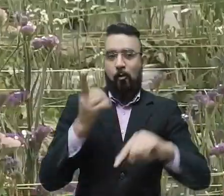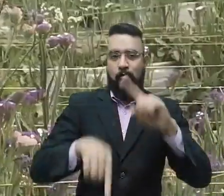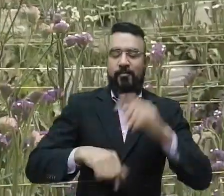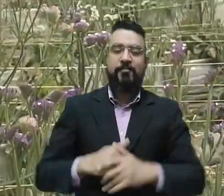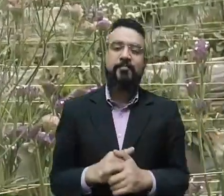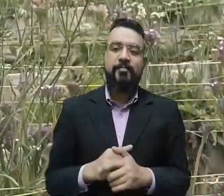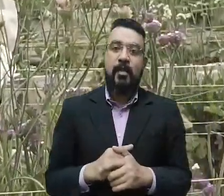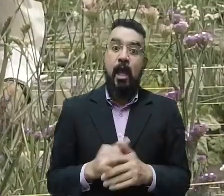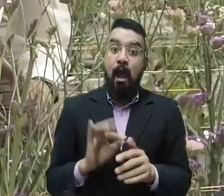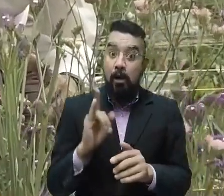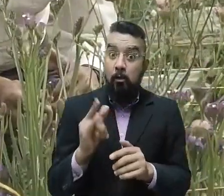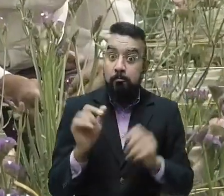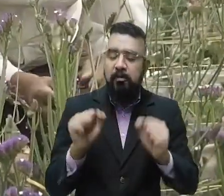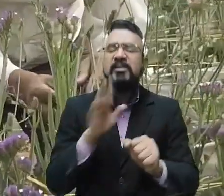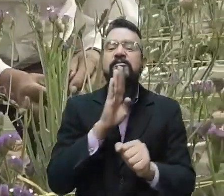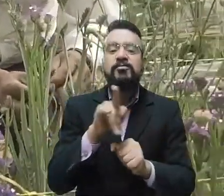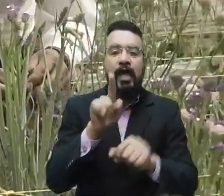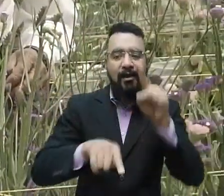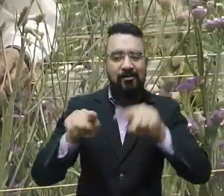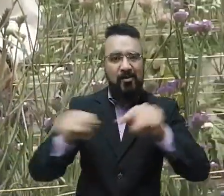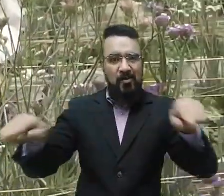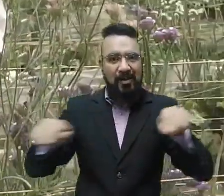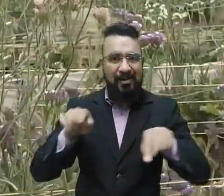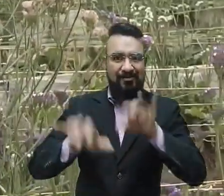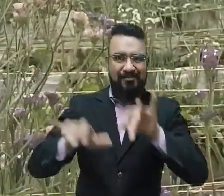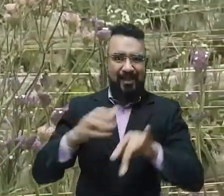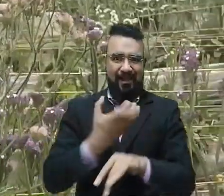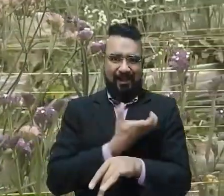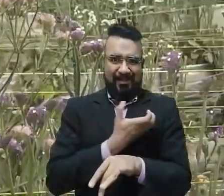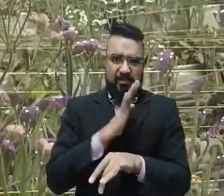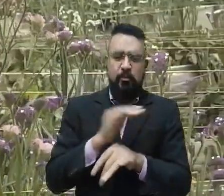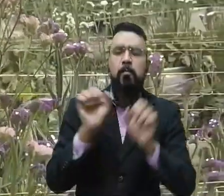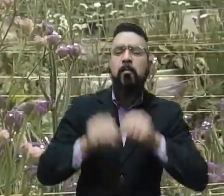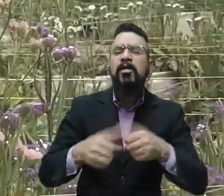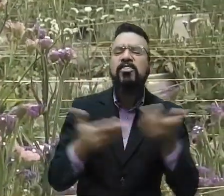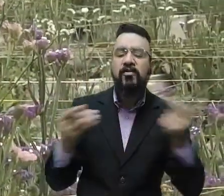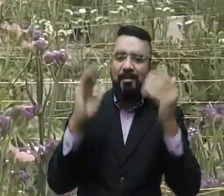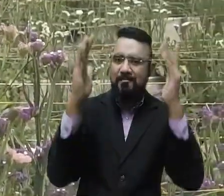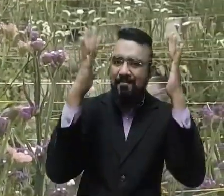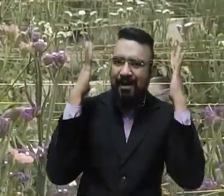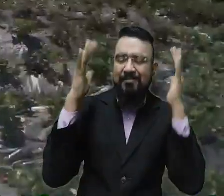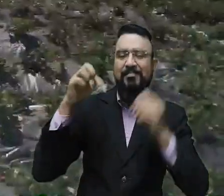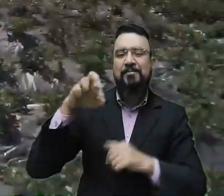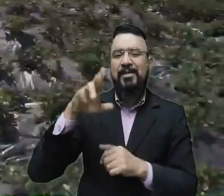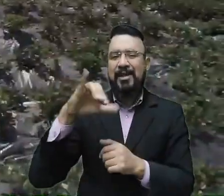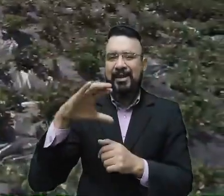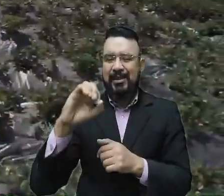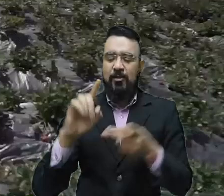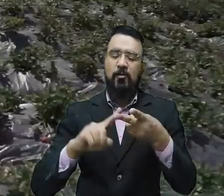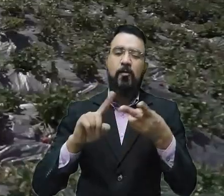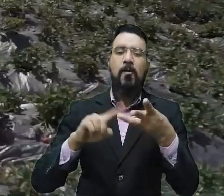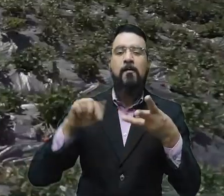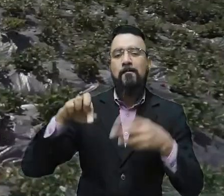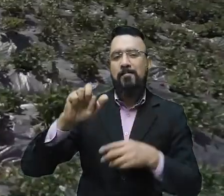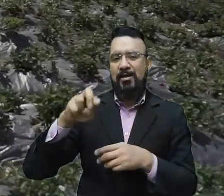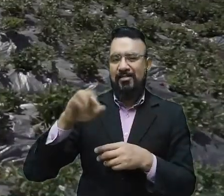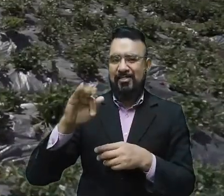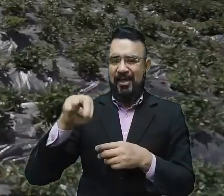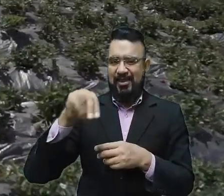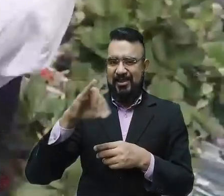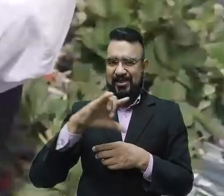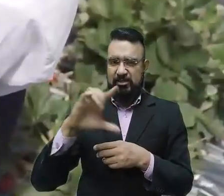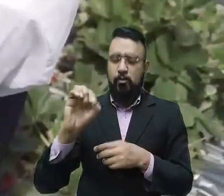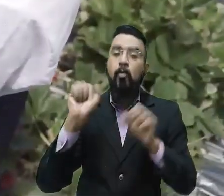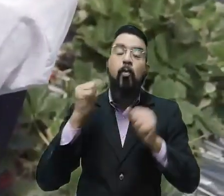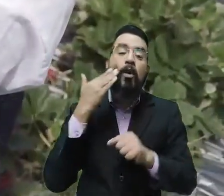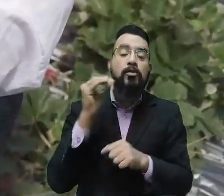Envigado y acércate a recibir información en los sitios dispuestos en Las Palmas, Perico y Pantanillo. El horario de atención será de lunes a viernes de 1 de